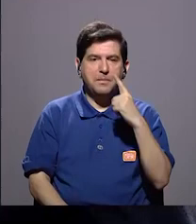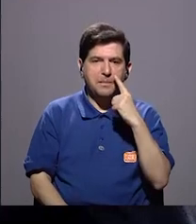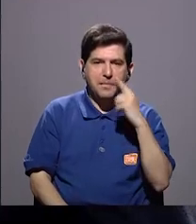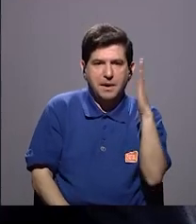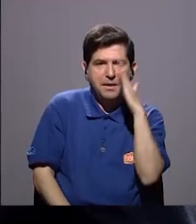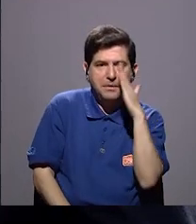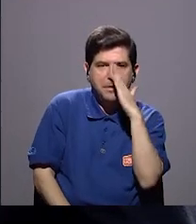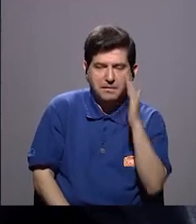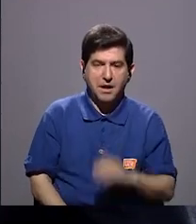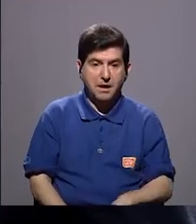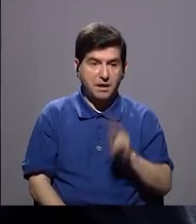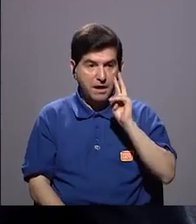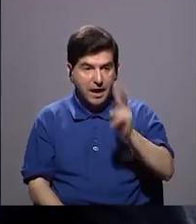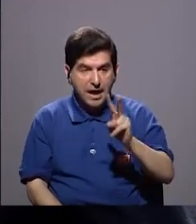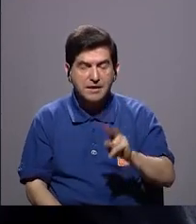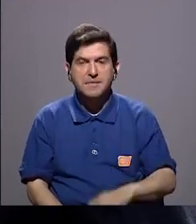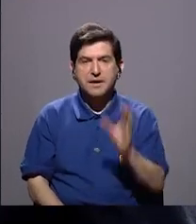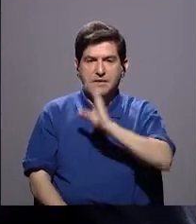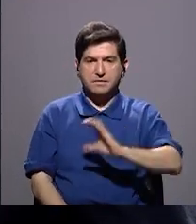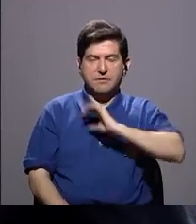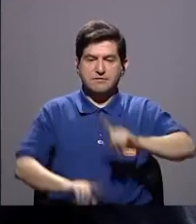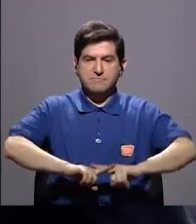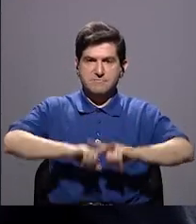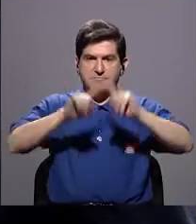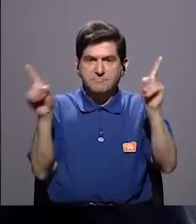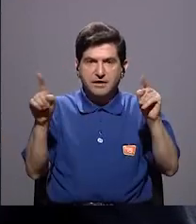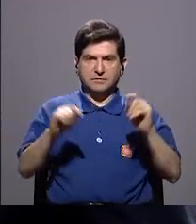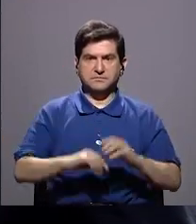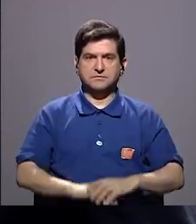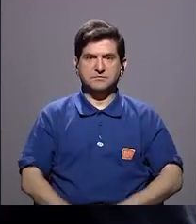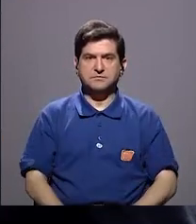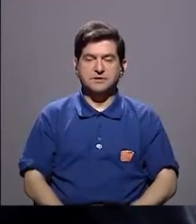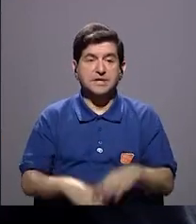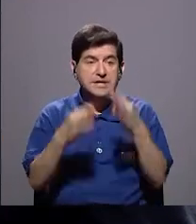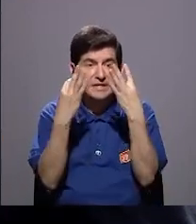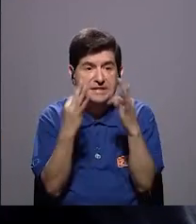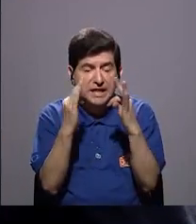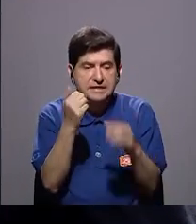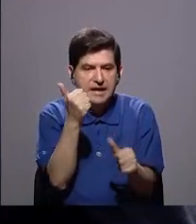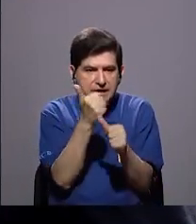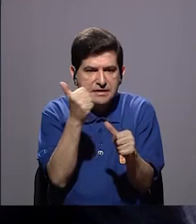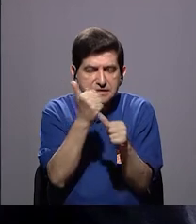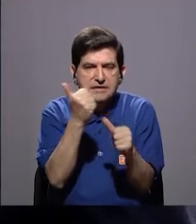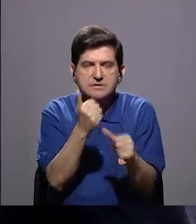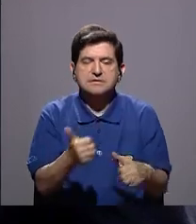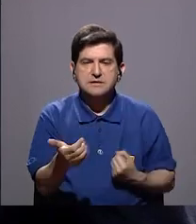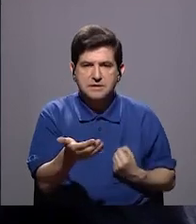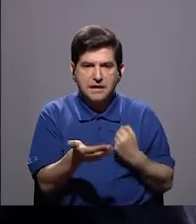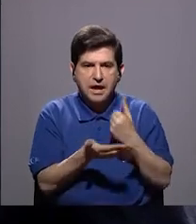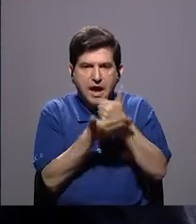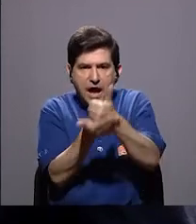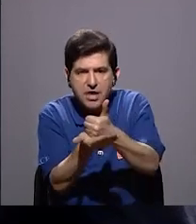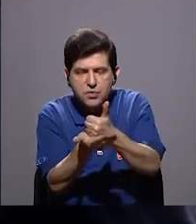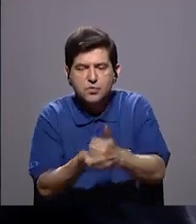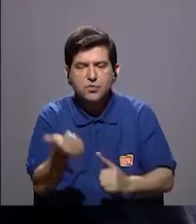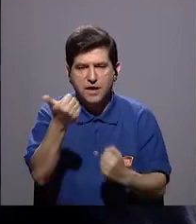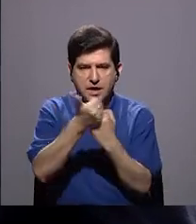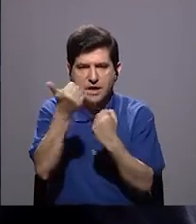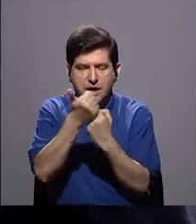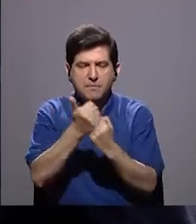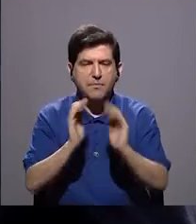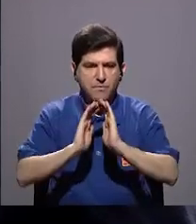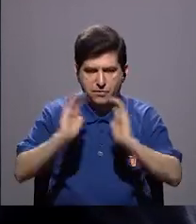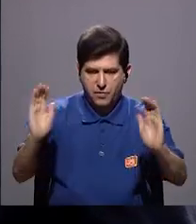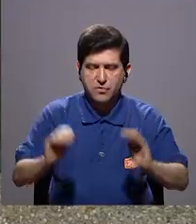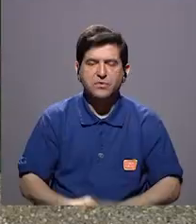y la mamá, donde vean que hay una conducta diferente, tratar de asesorarse, apoyar al niño y buscar